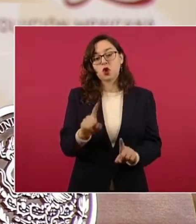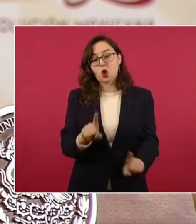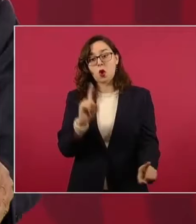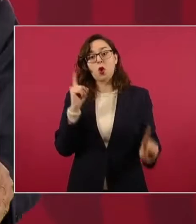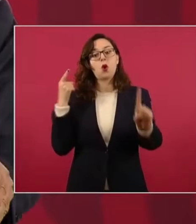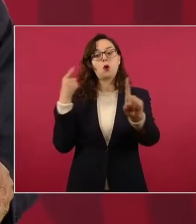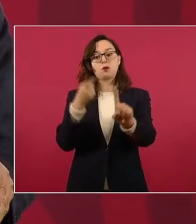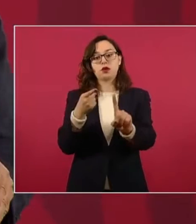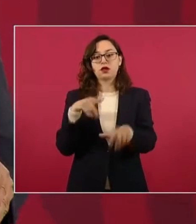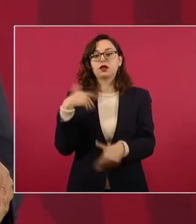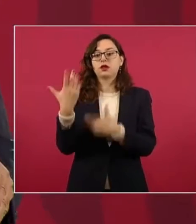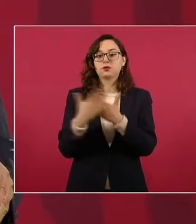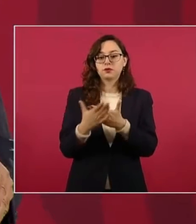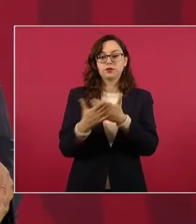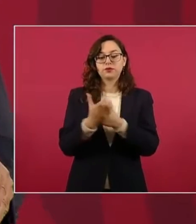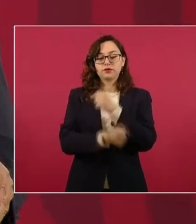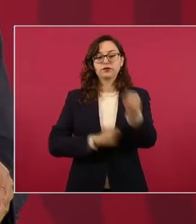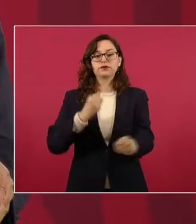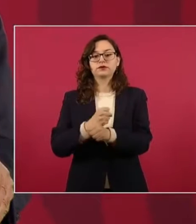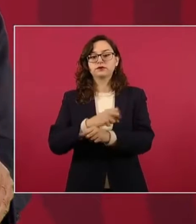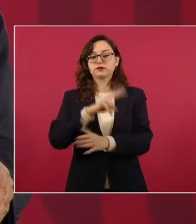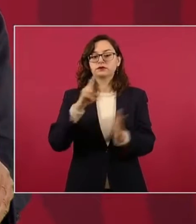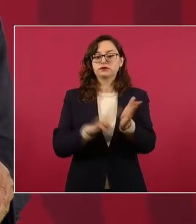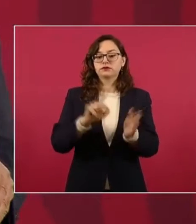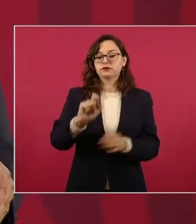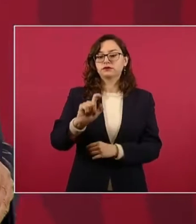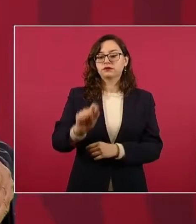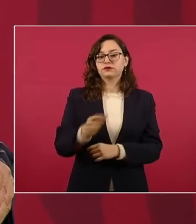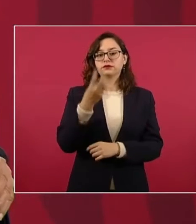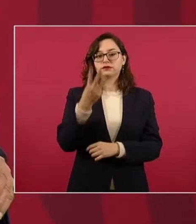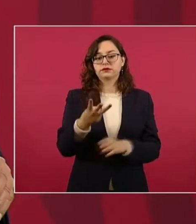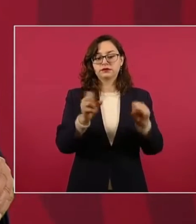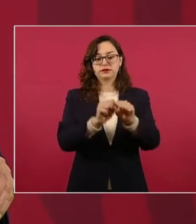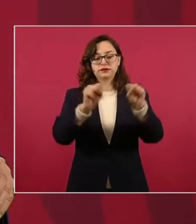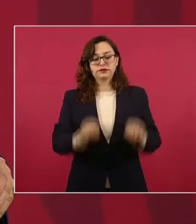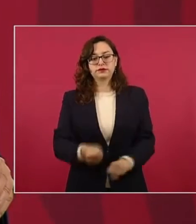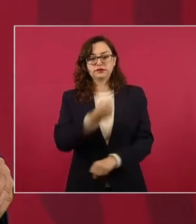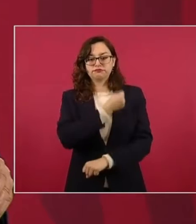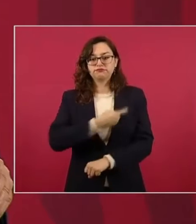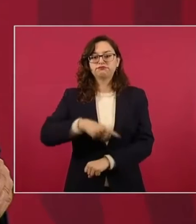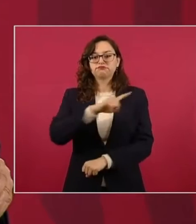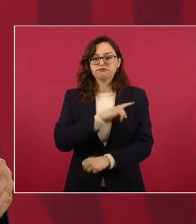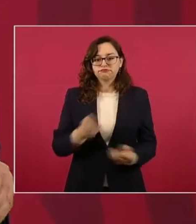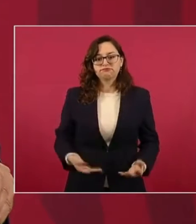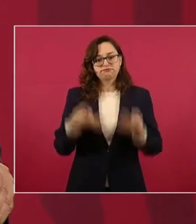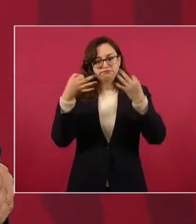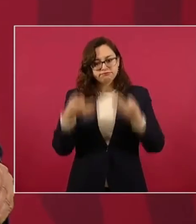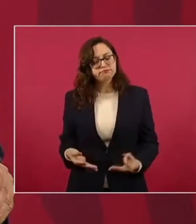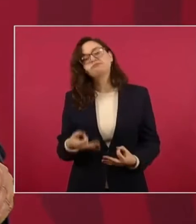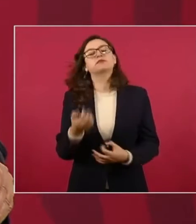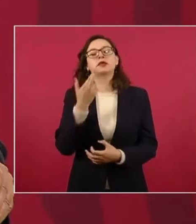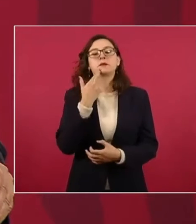próximo ya tengamos un sistema de salud pública de primera